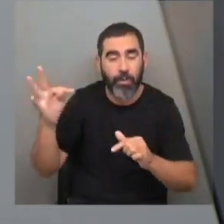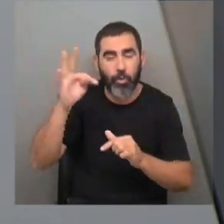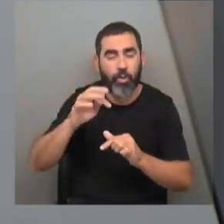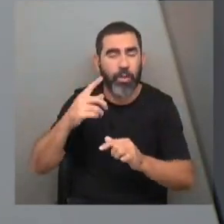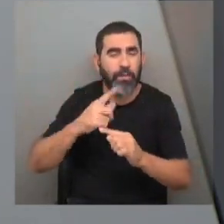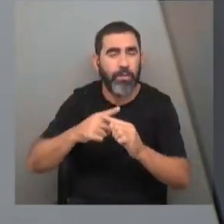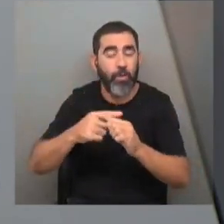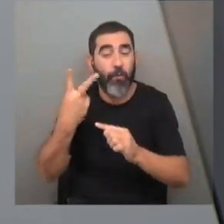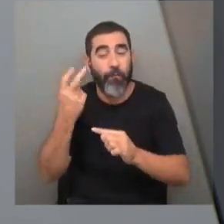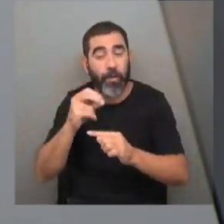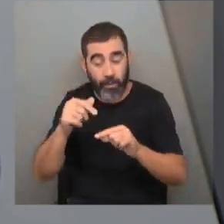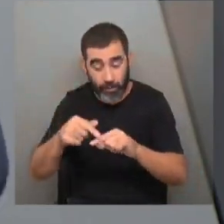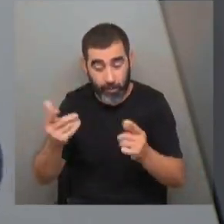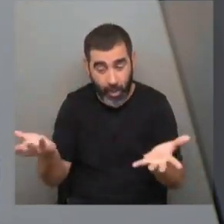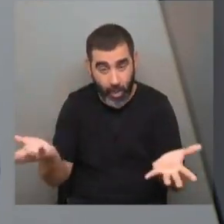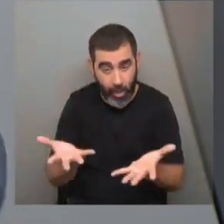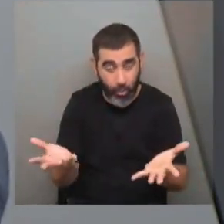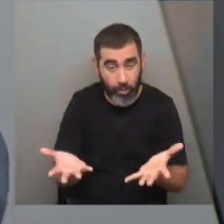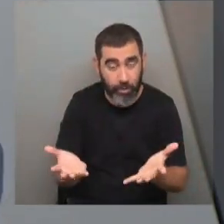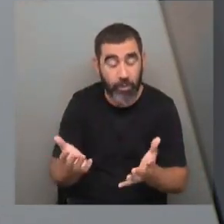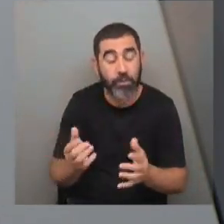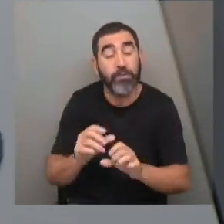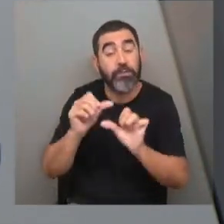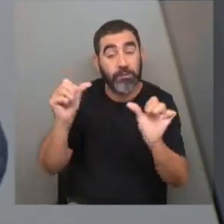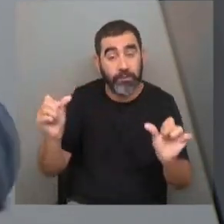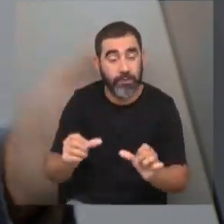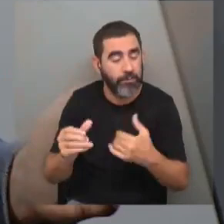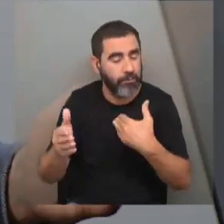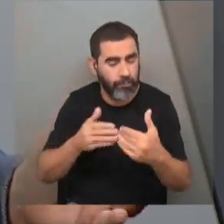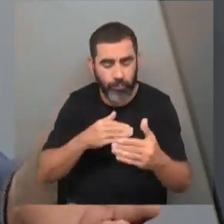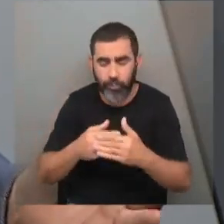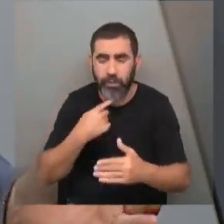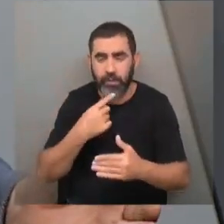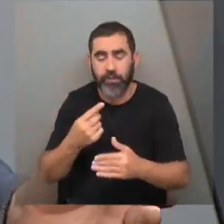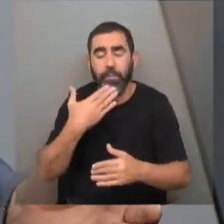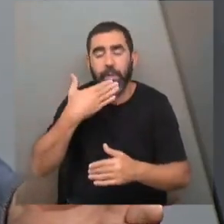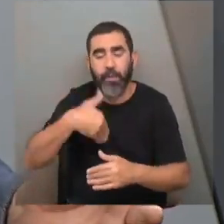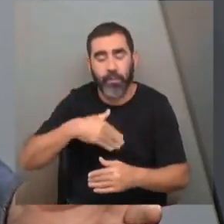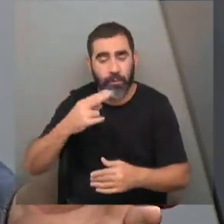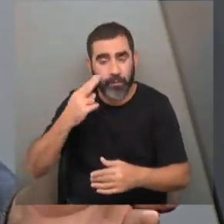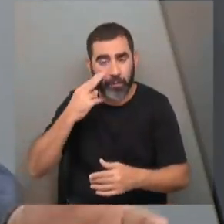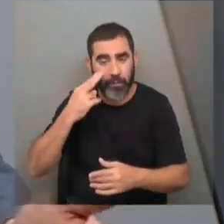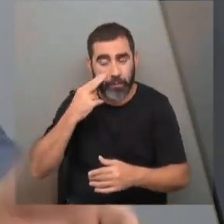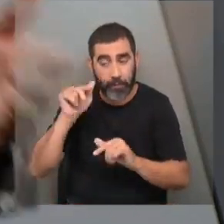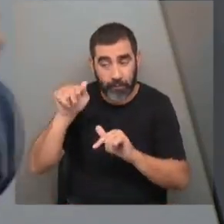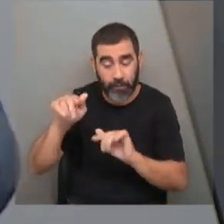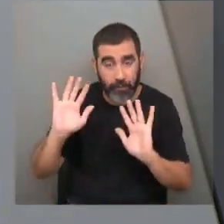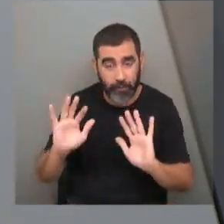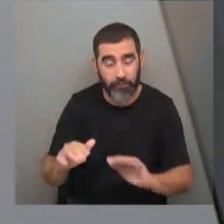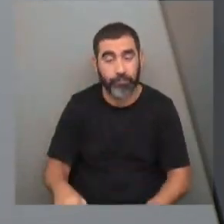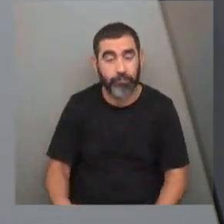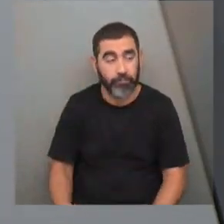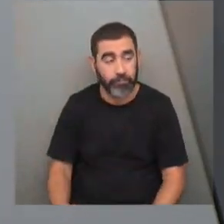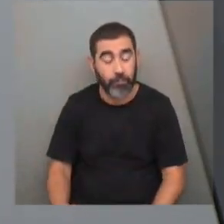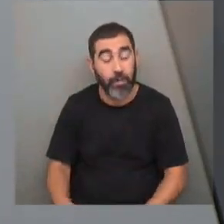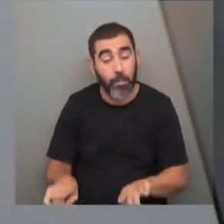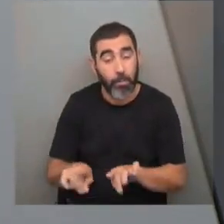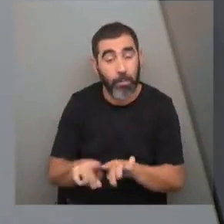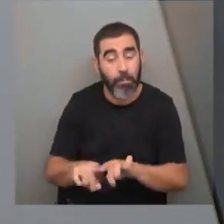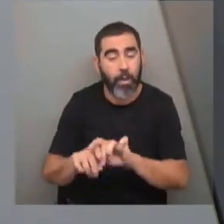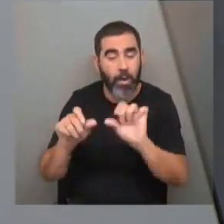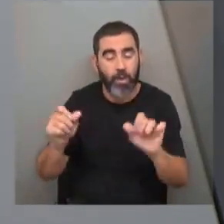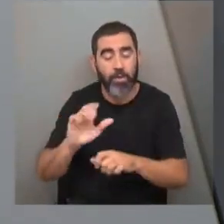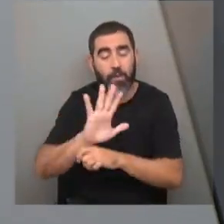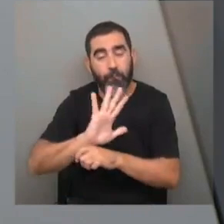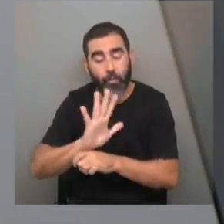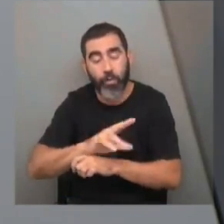ahora mismo, que se usan luego, aunque no funcionen para entender el problema de los n-cuerpos, luego esa misma herramienta la han aplicado en